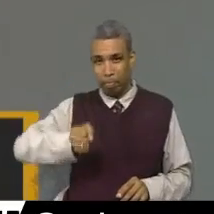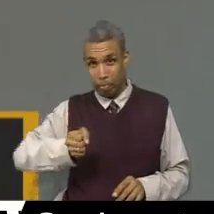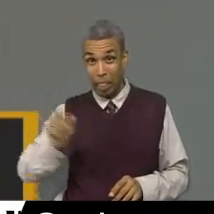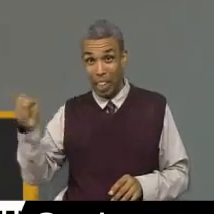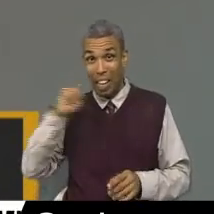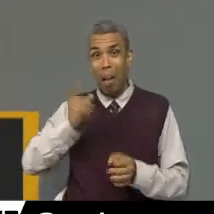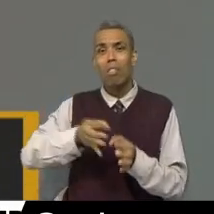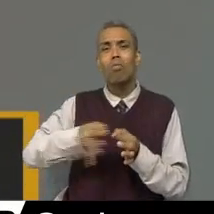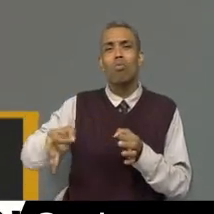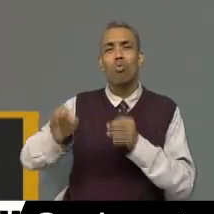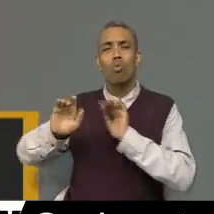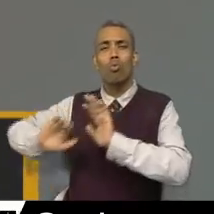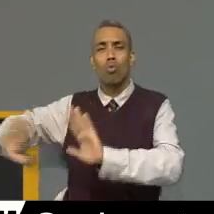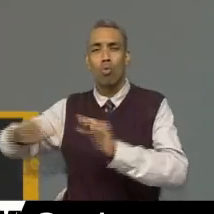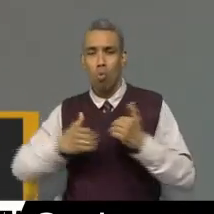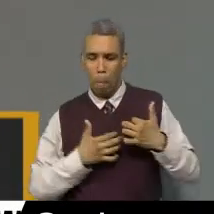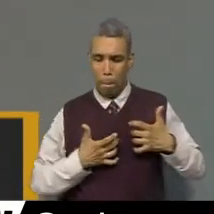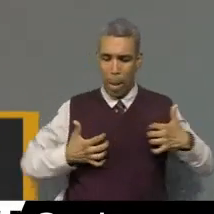taller